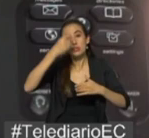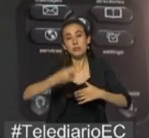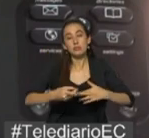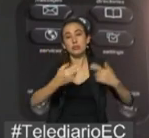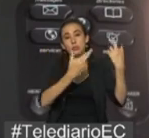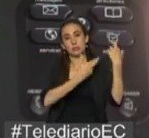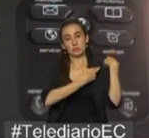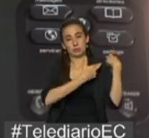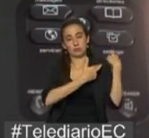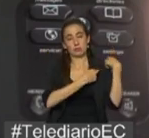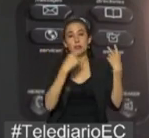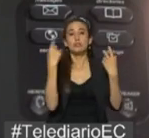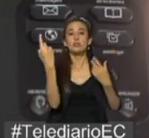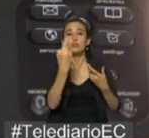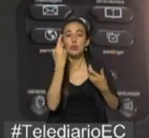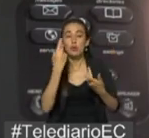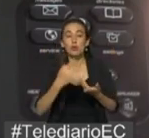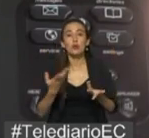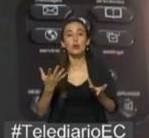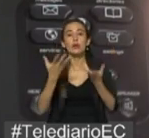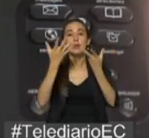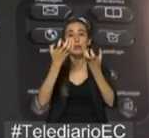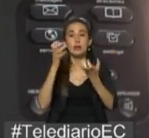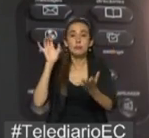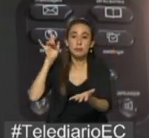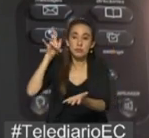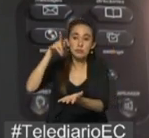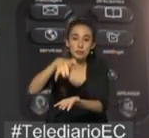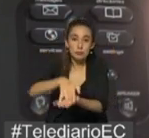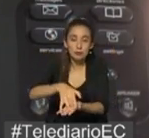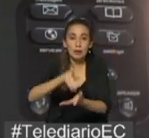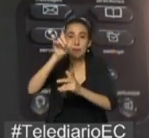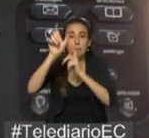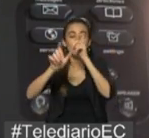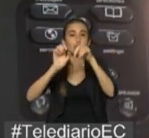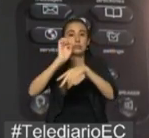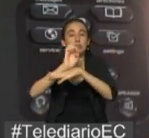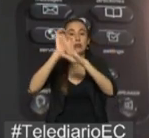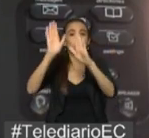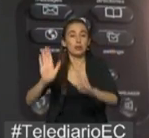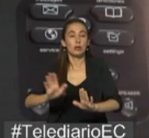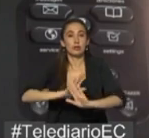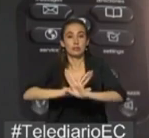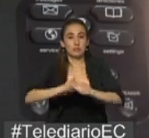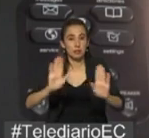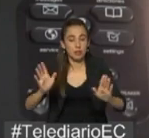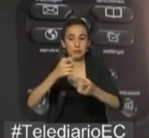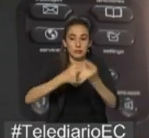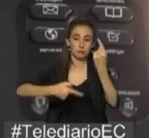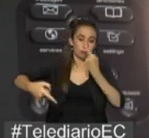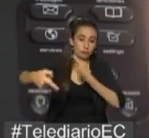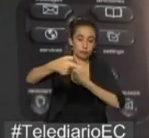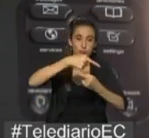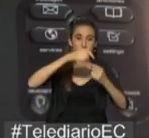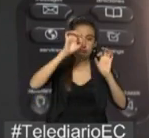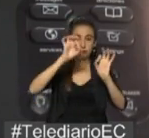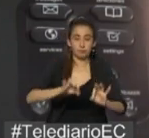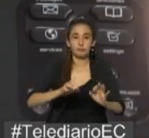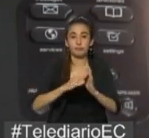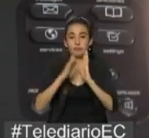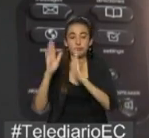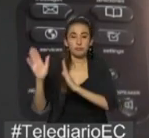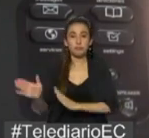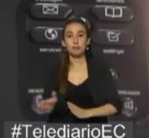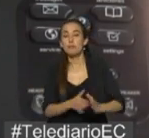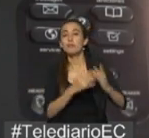responsable del Estado ecuatoriano, del Comité de Operaciones Especiales, no es un ministerio, es el Comité de Operaciones Especiales quien toma estas decisiones,